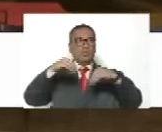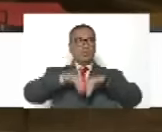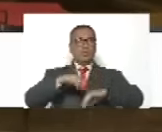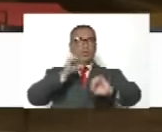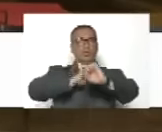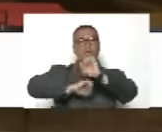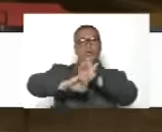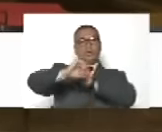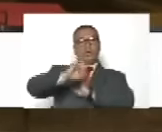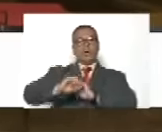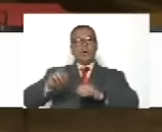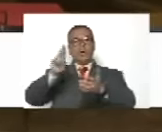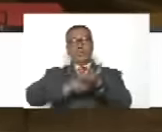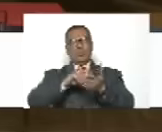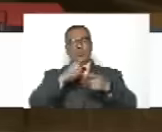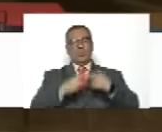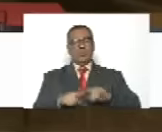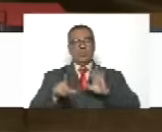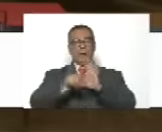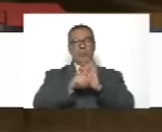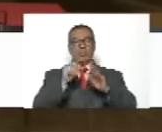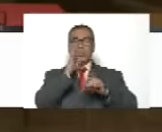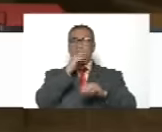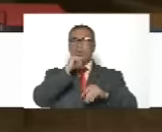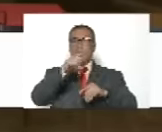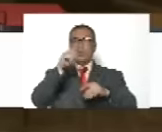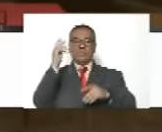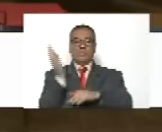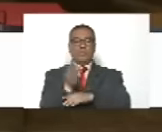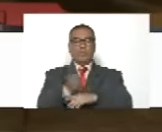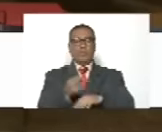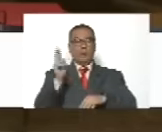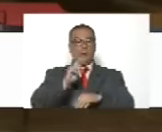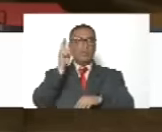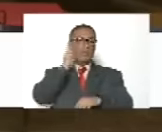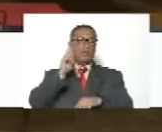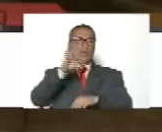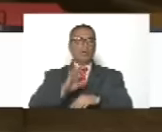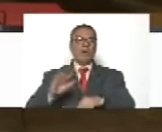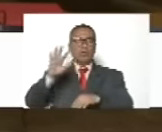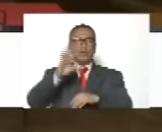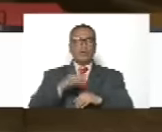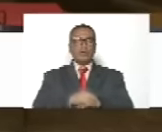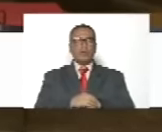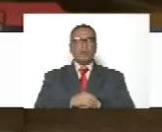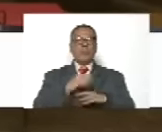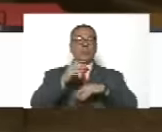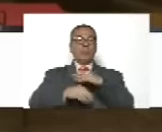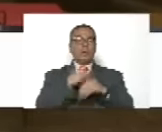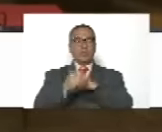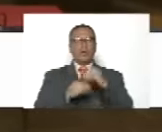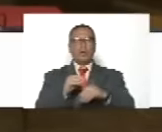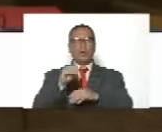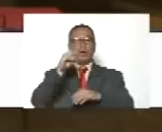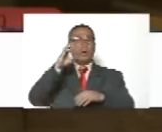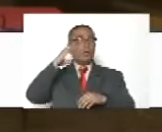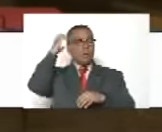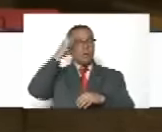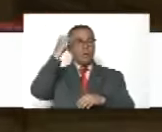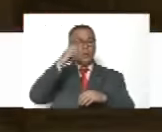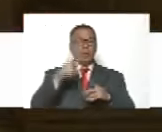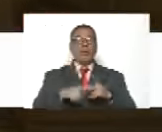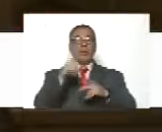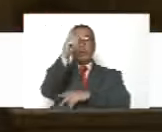en repudio a la renovación de las ilegales e ilegítimas sanciones contra la República Bolivariana de Venezuela por parte de la Unión Europea.